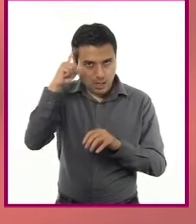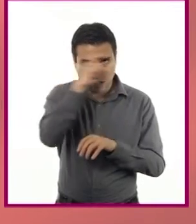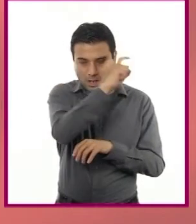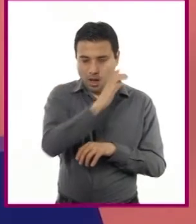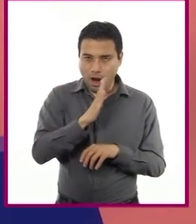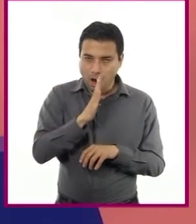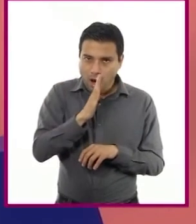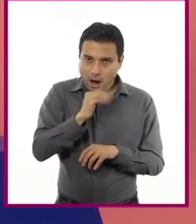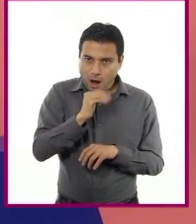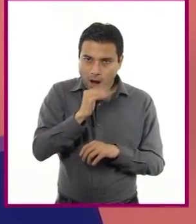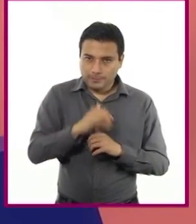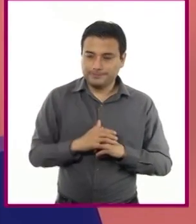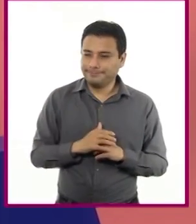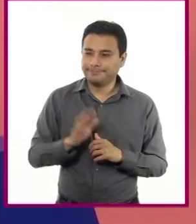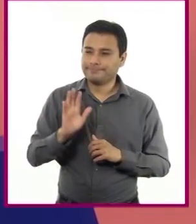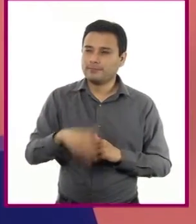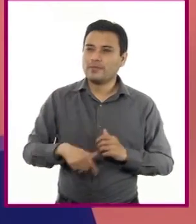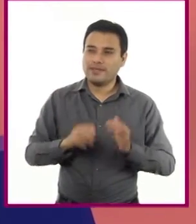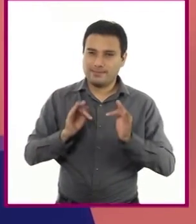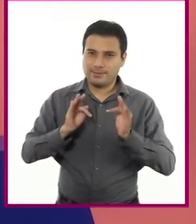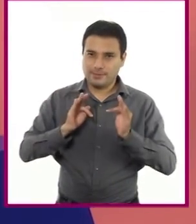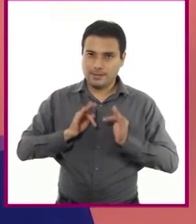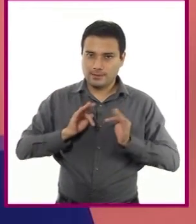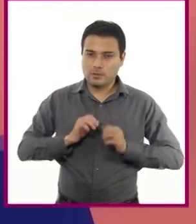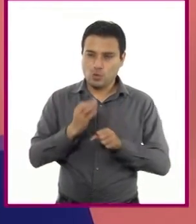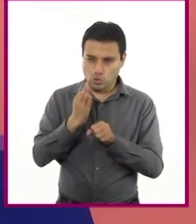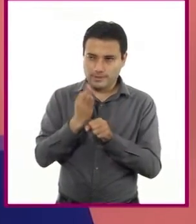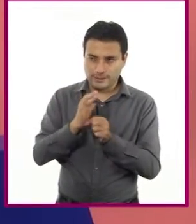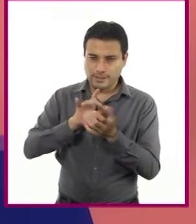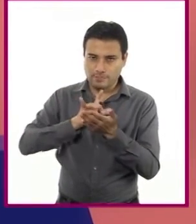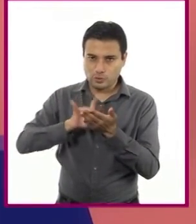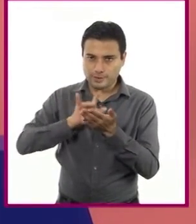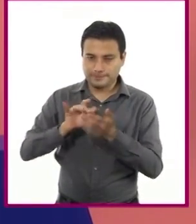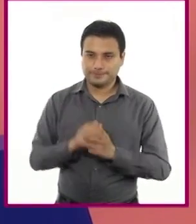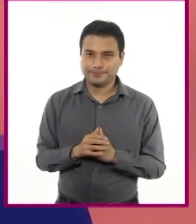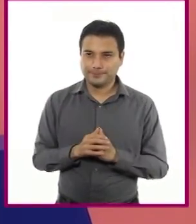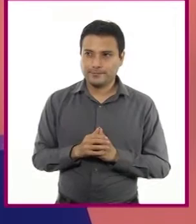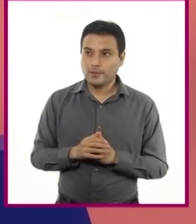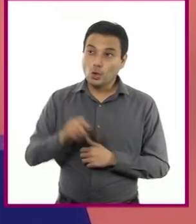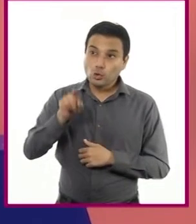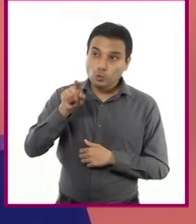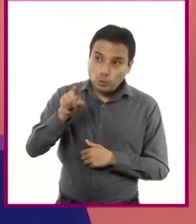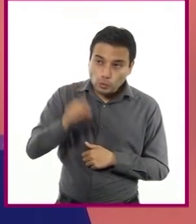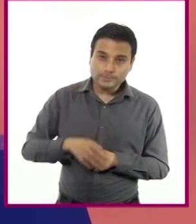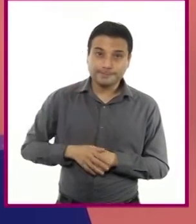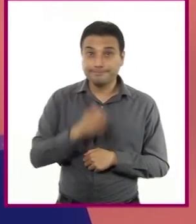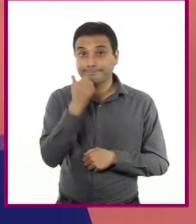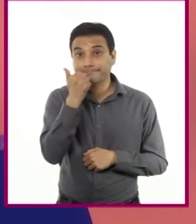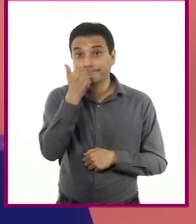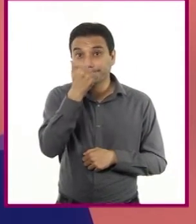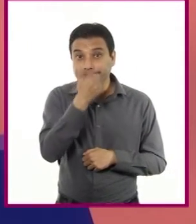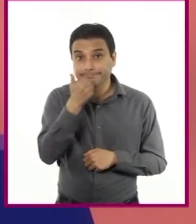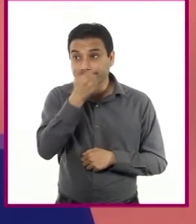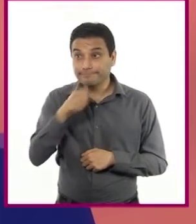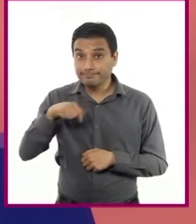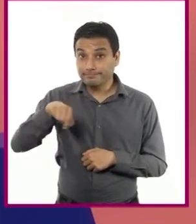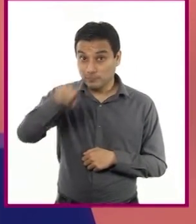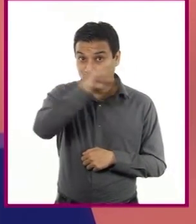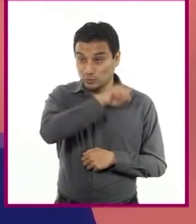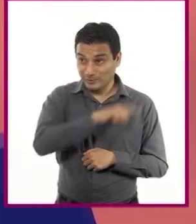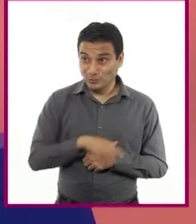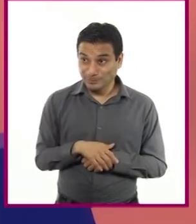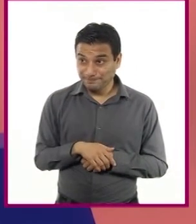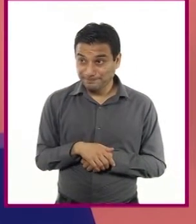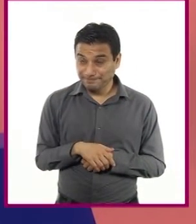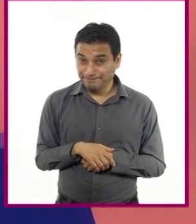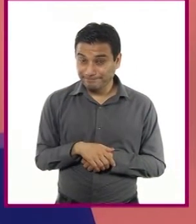te preocupes, porque para eso estamos aquí. Tú, las alumnas y alumnos que nos siguen a través